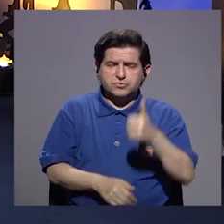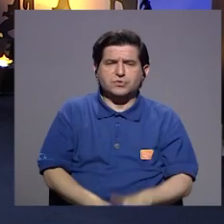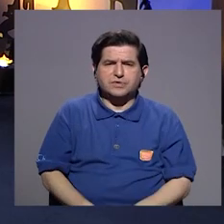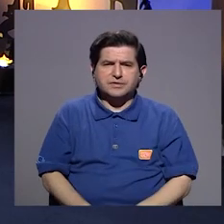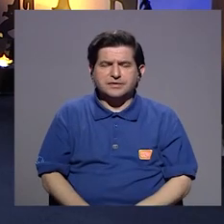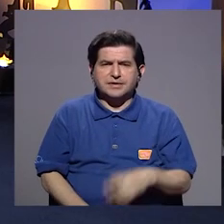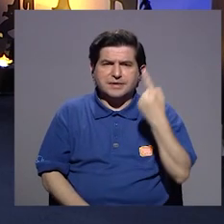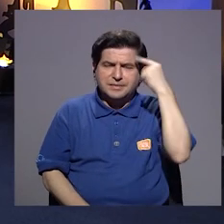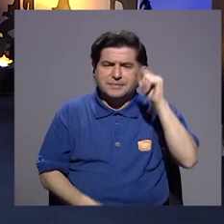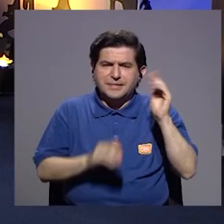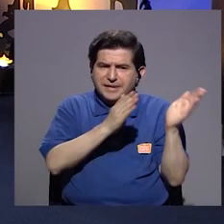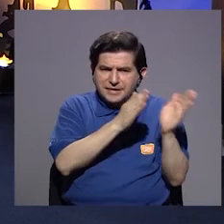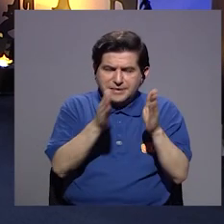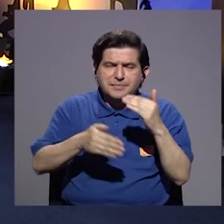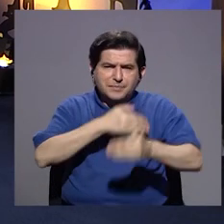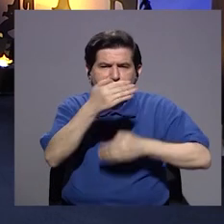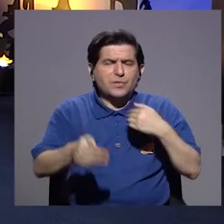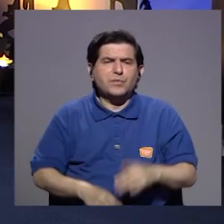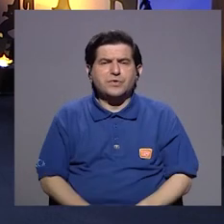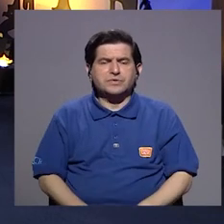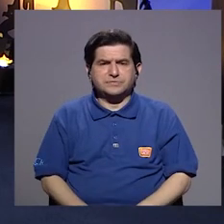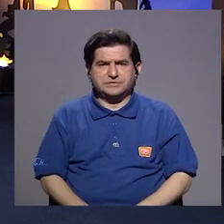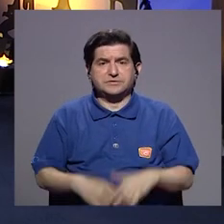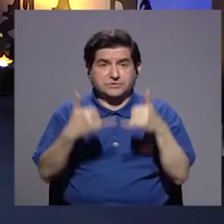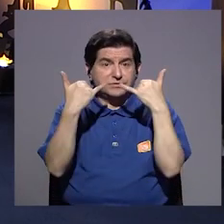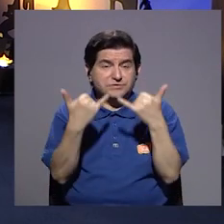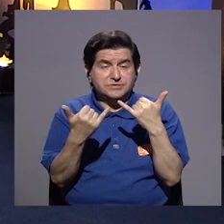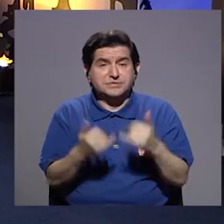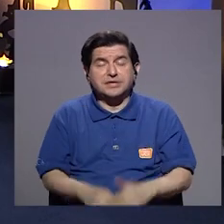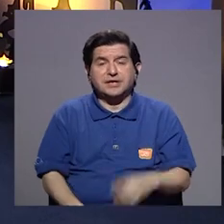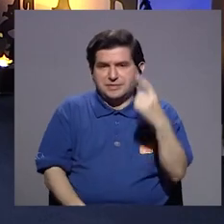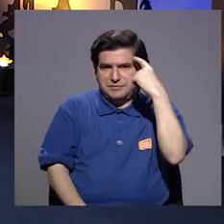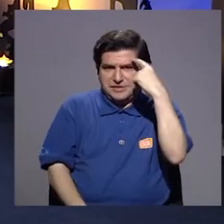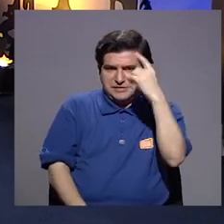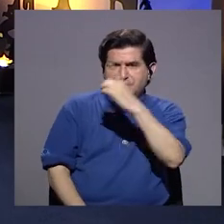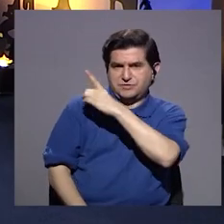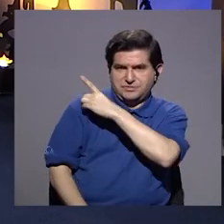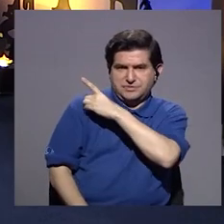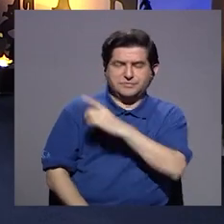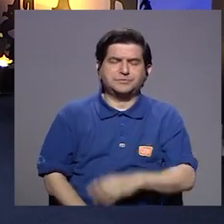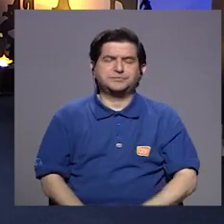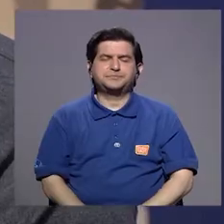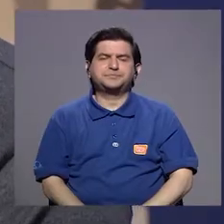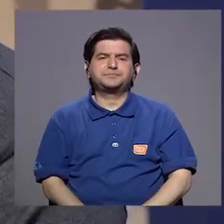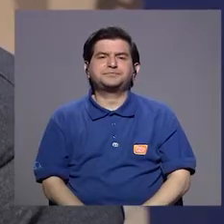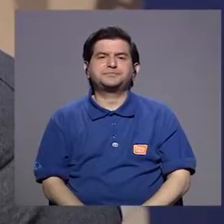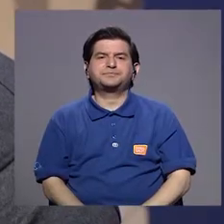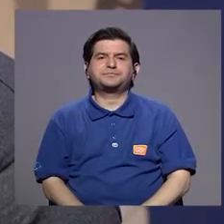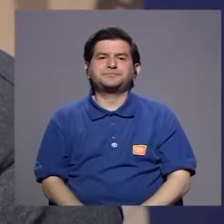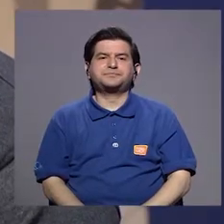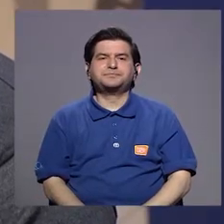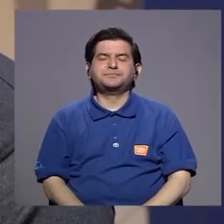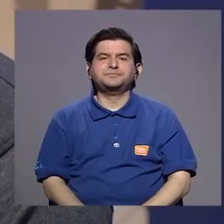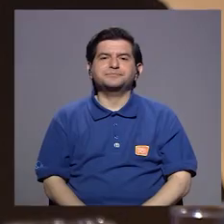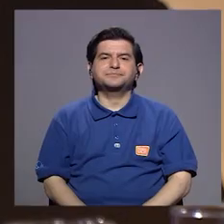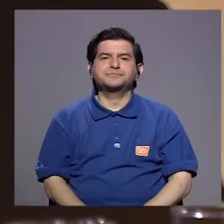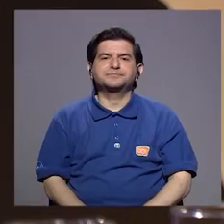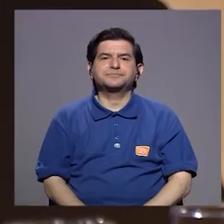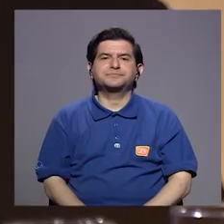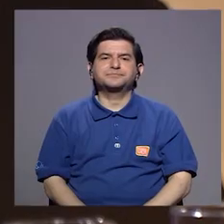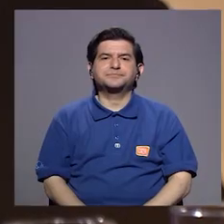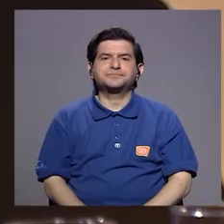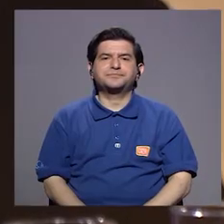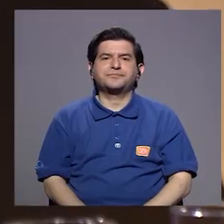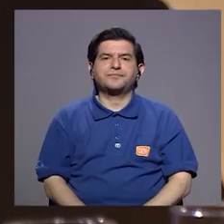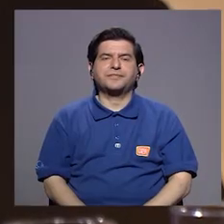para ir afinando cuestiones de logística a propósito de la dirección, ¿no? Sí. Y